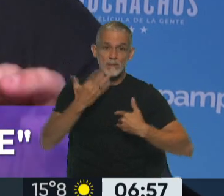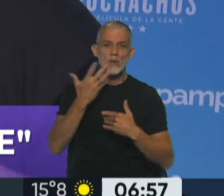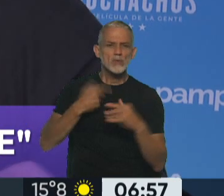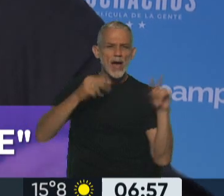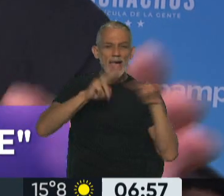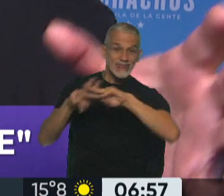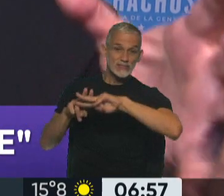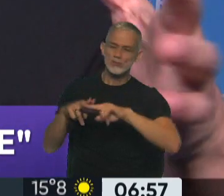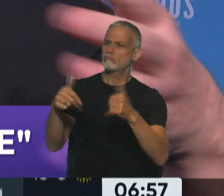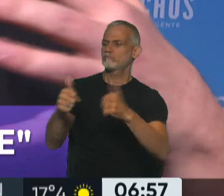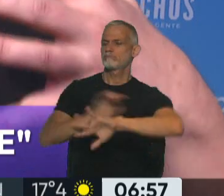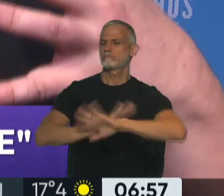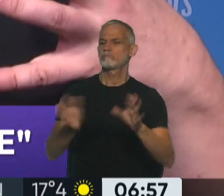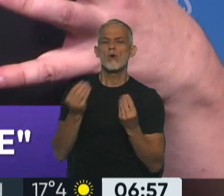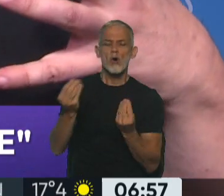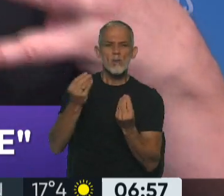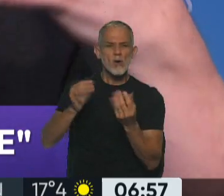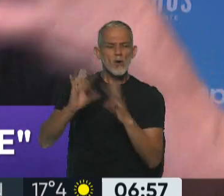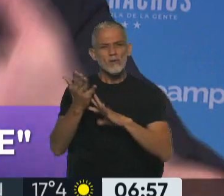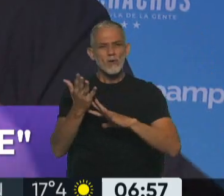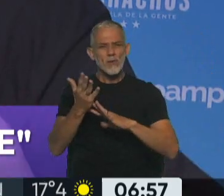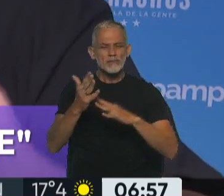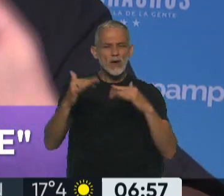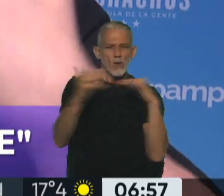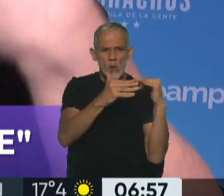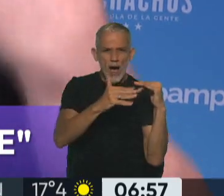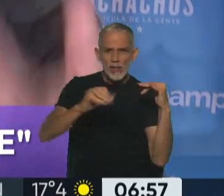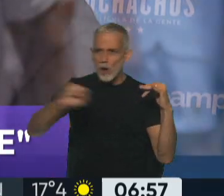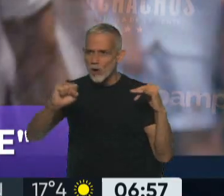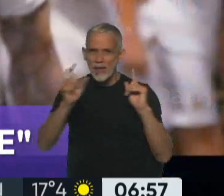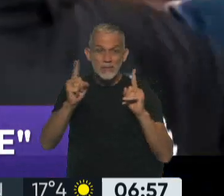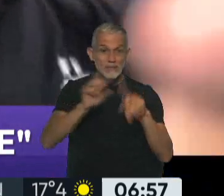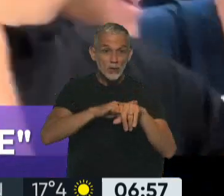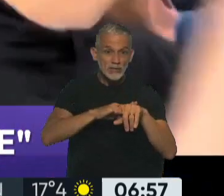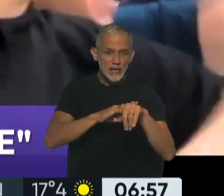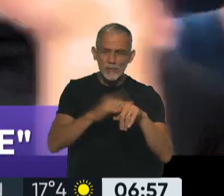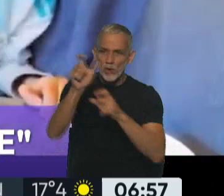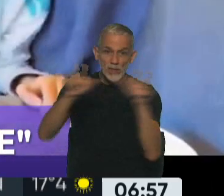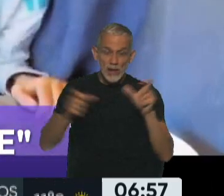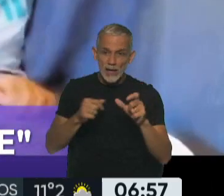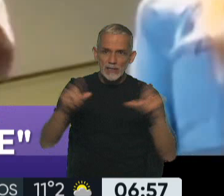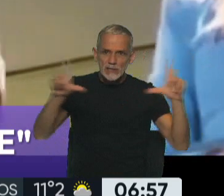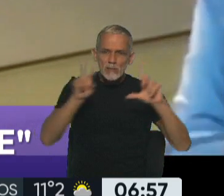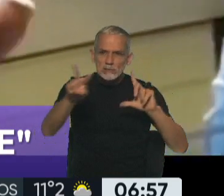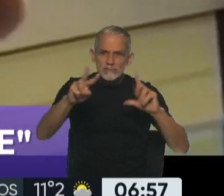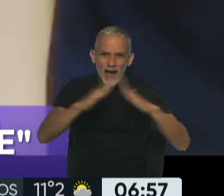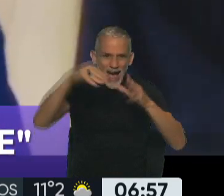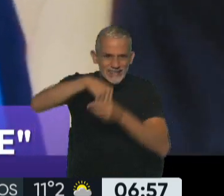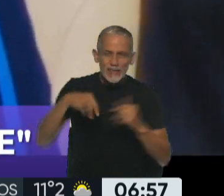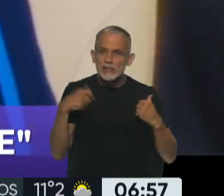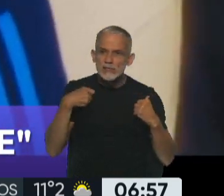es increíble. Muestra jugadas y goles al mismo tiempo que gente mirando esas jugadas y goles